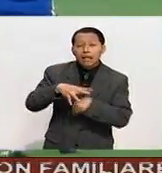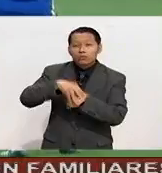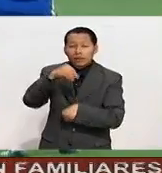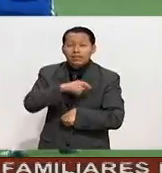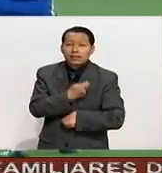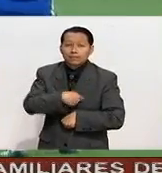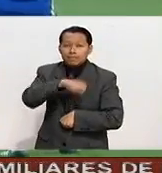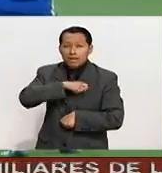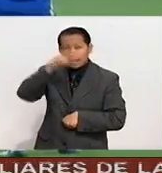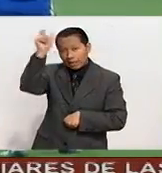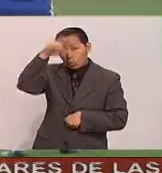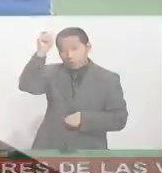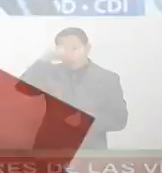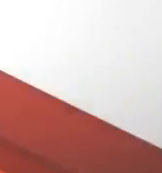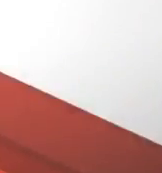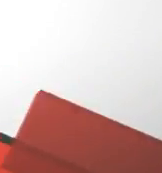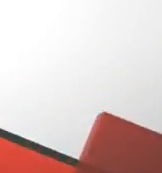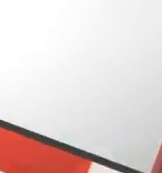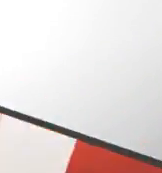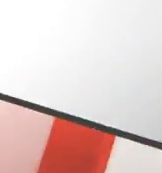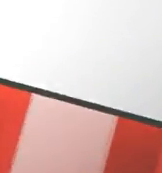ante Turquía.